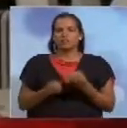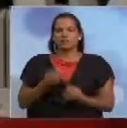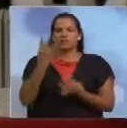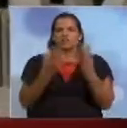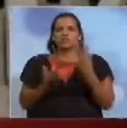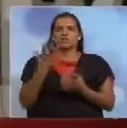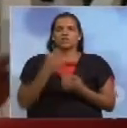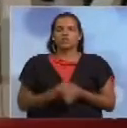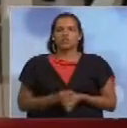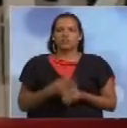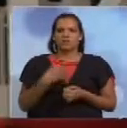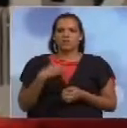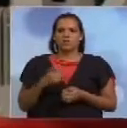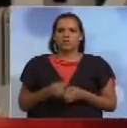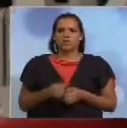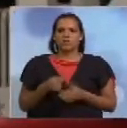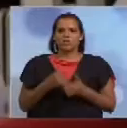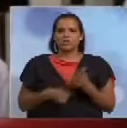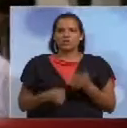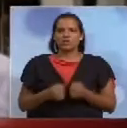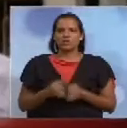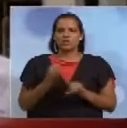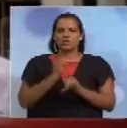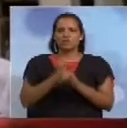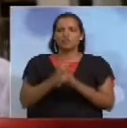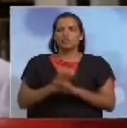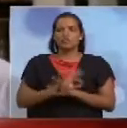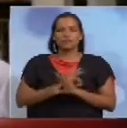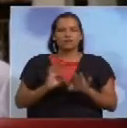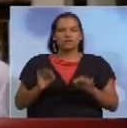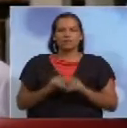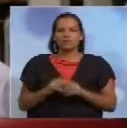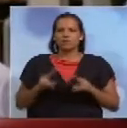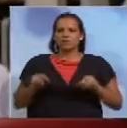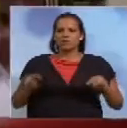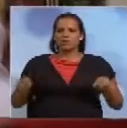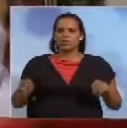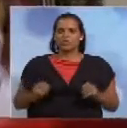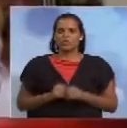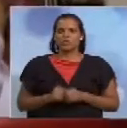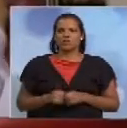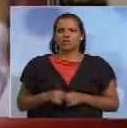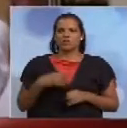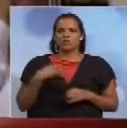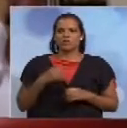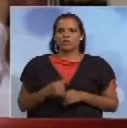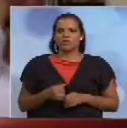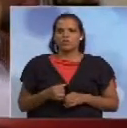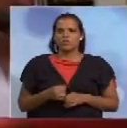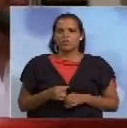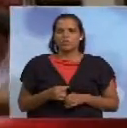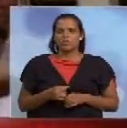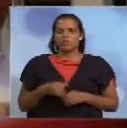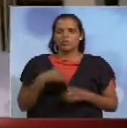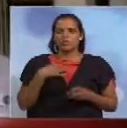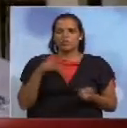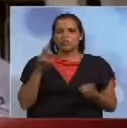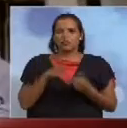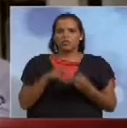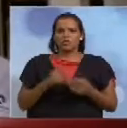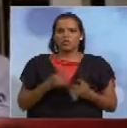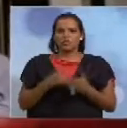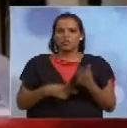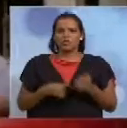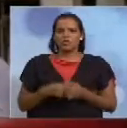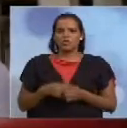refinería. Refinería es una empresa libre de pasivos ambientales. La generación del conocimiento es lo que va a